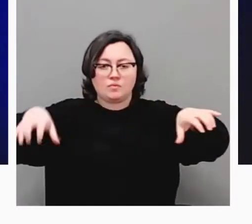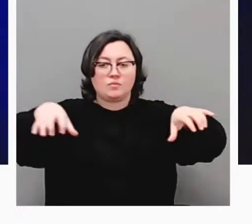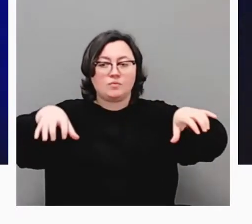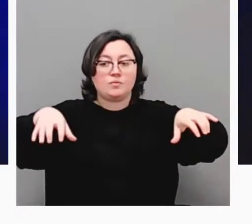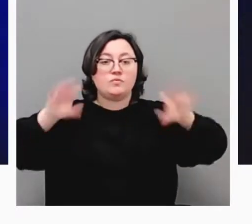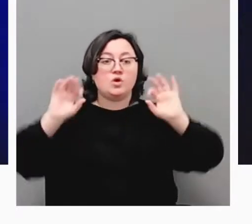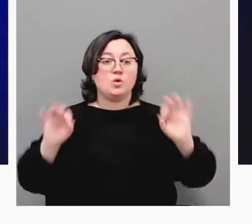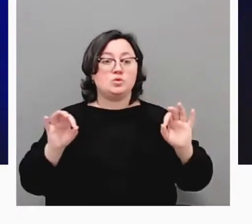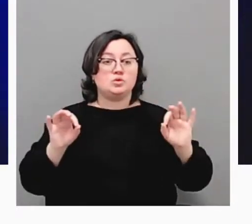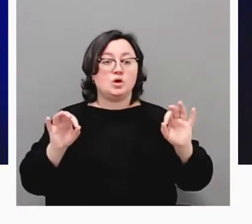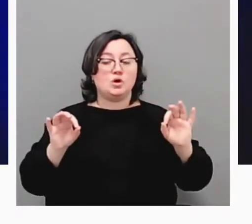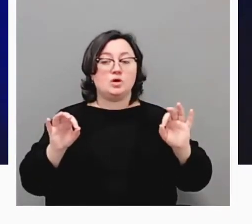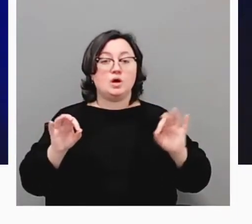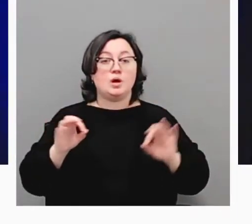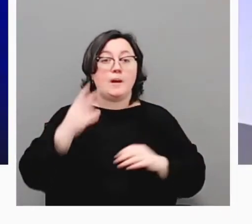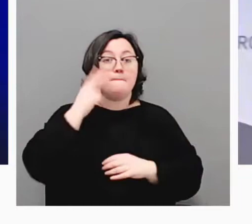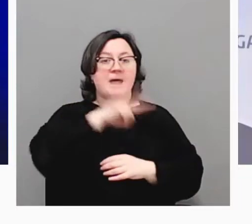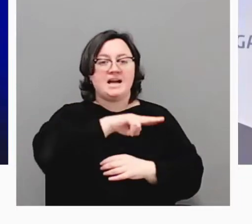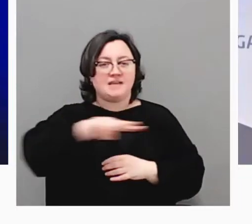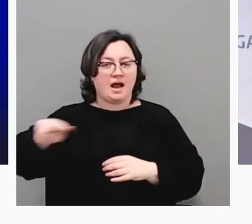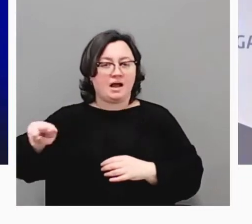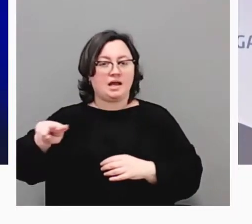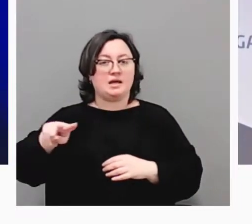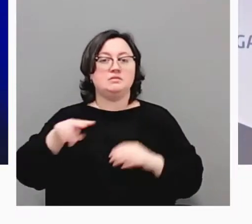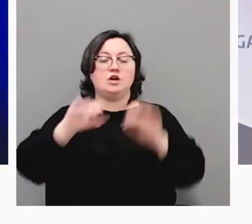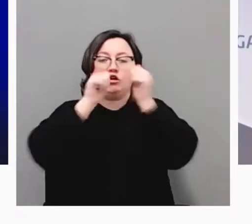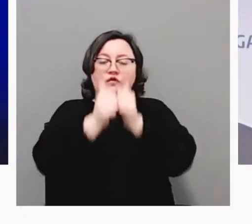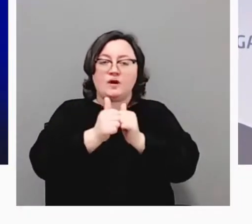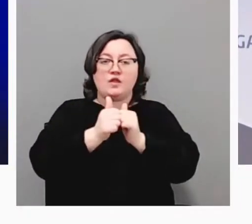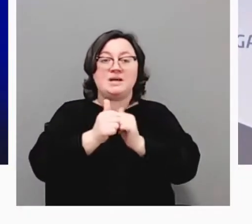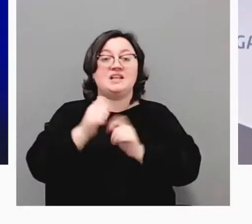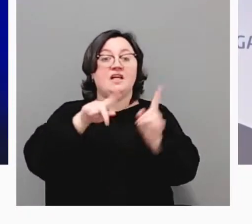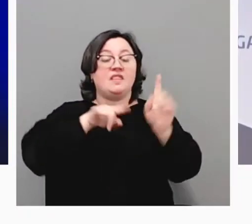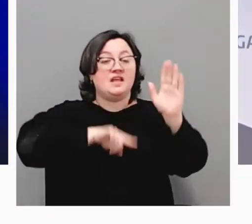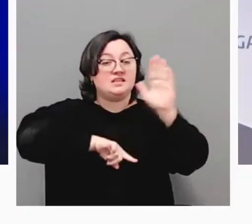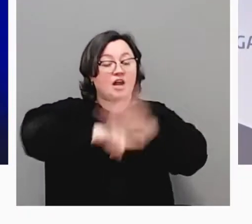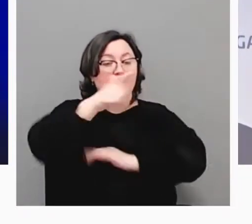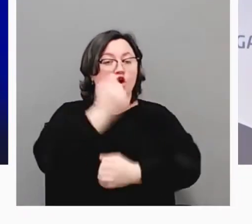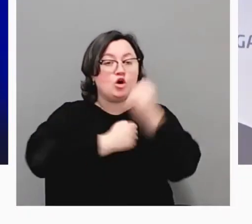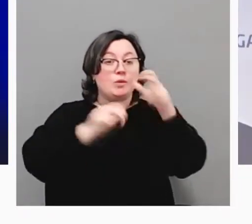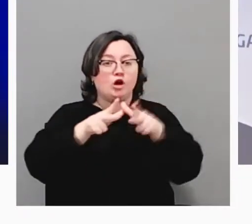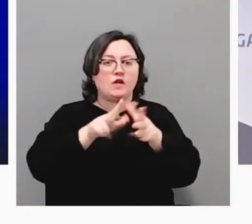el paisaje como el desarrollo económico y social de Huelva.